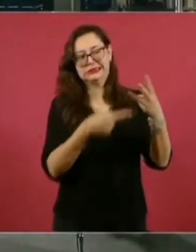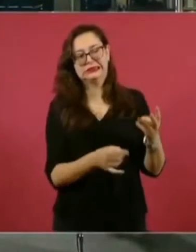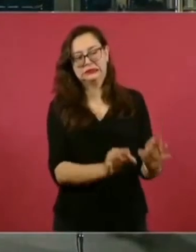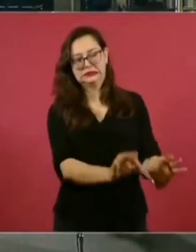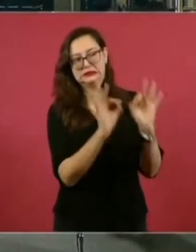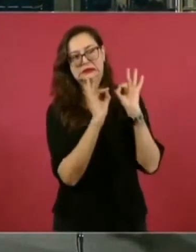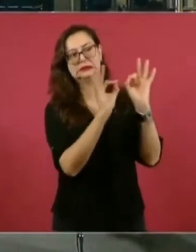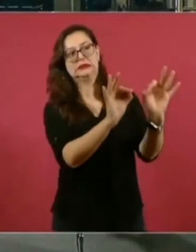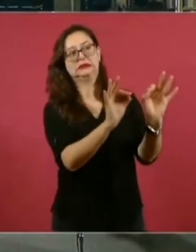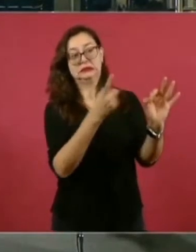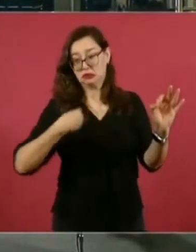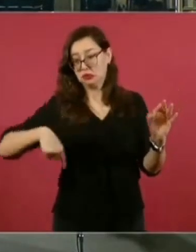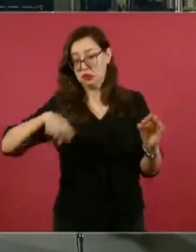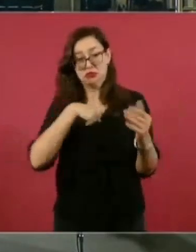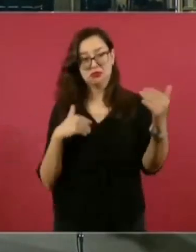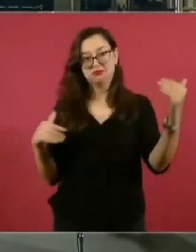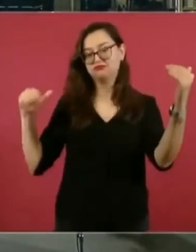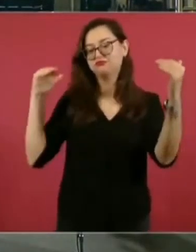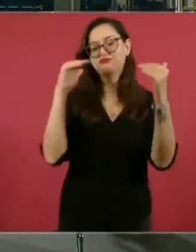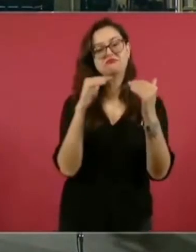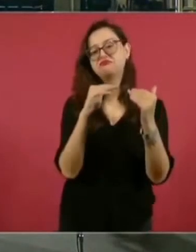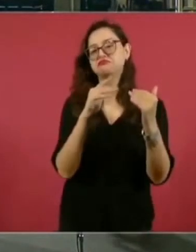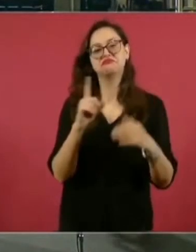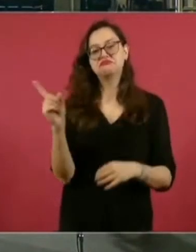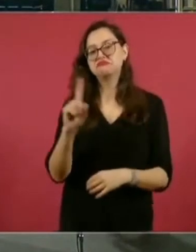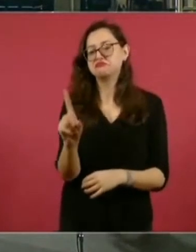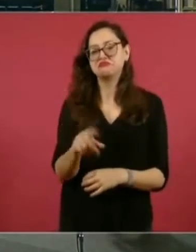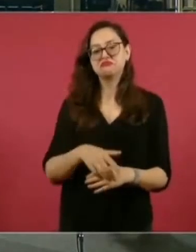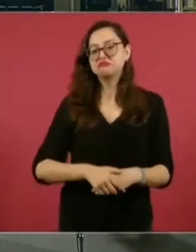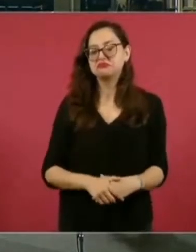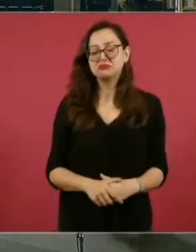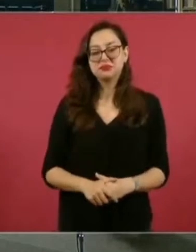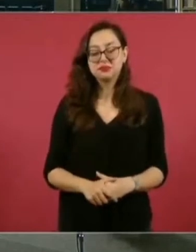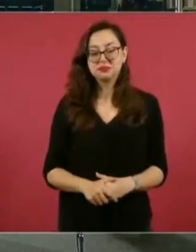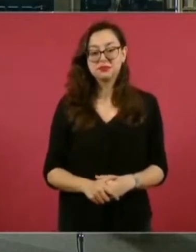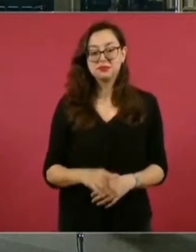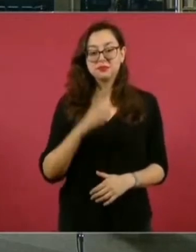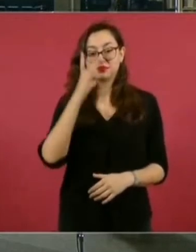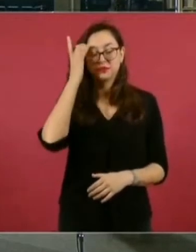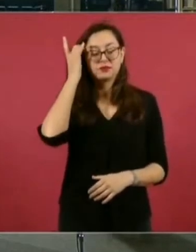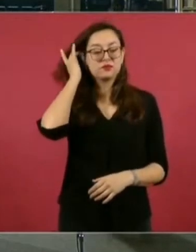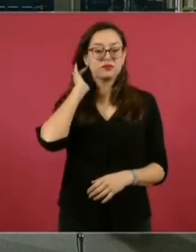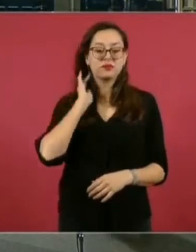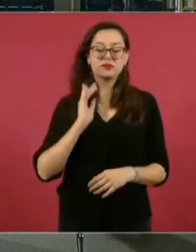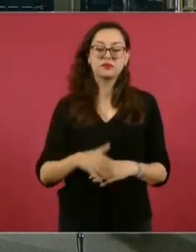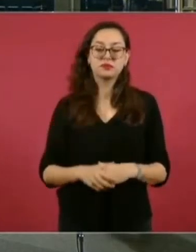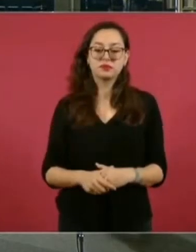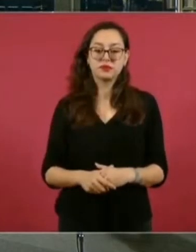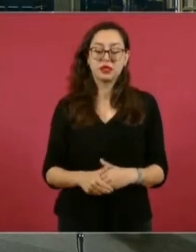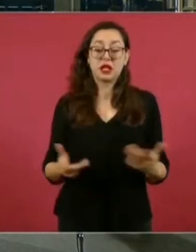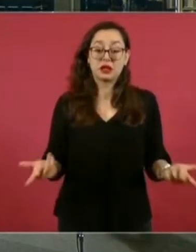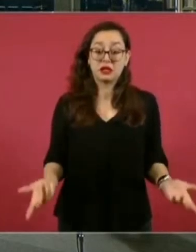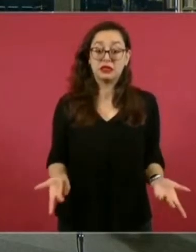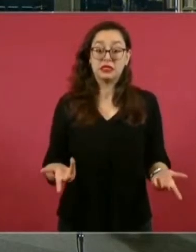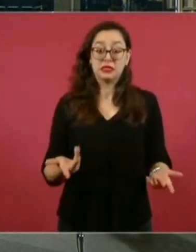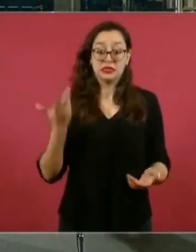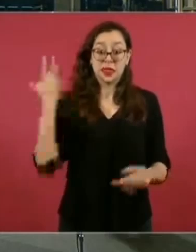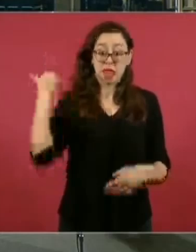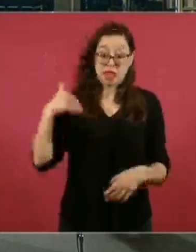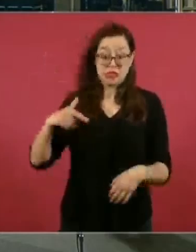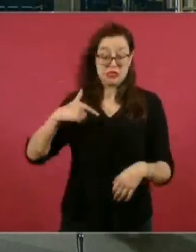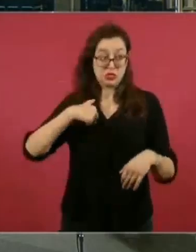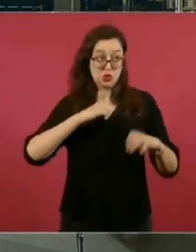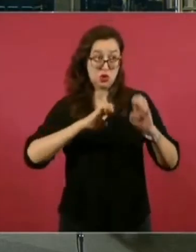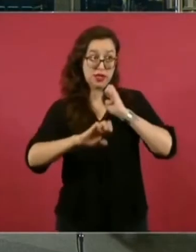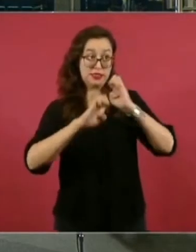17 años de que este reportero lo invitara a su espacio informativo, siendo testigo quien se encuentra a mi